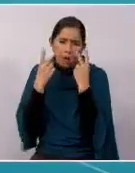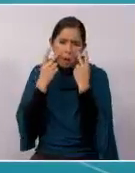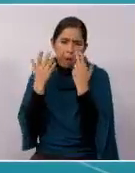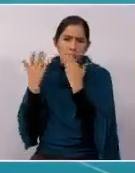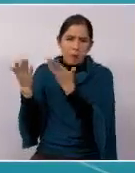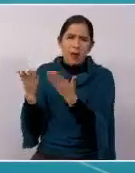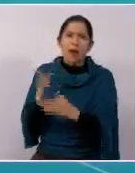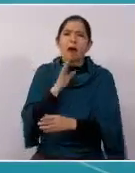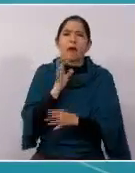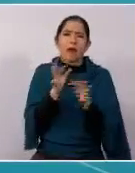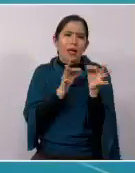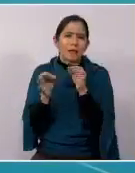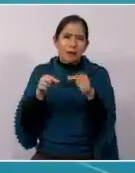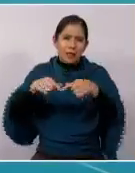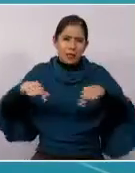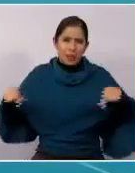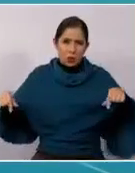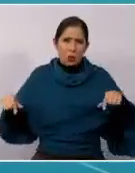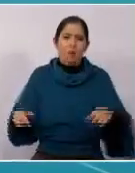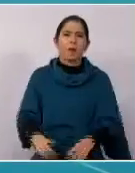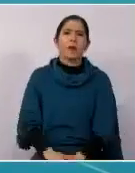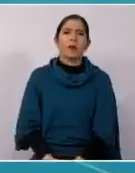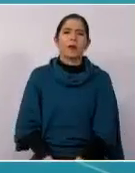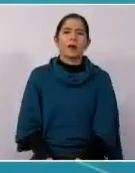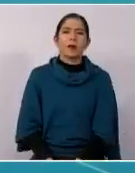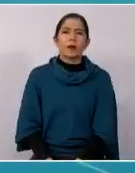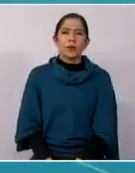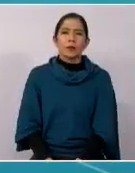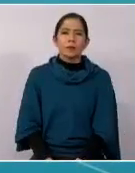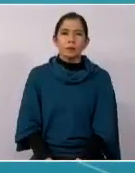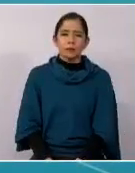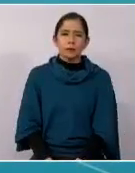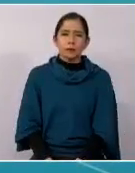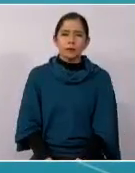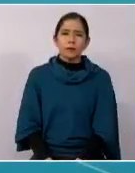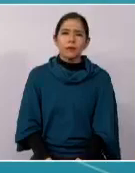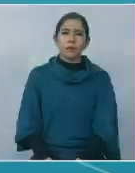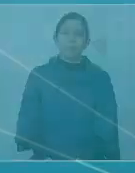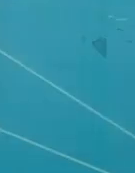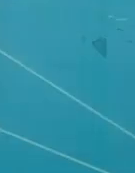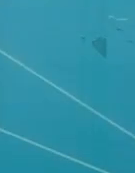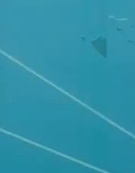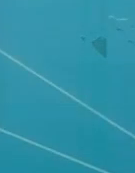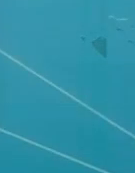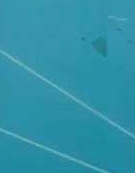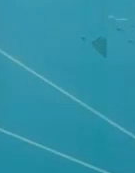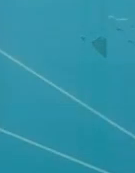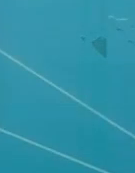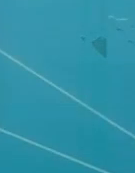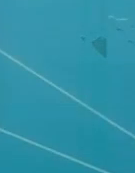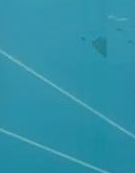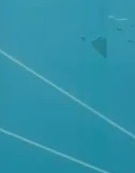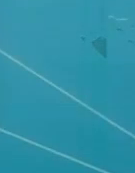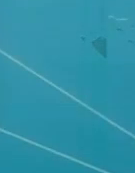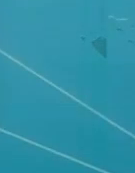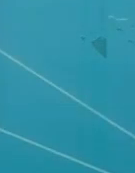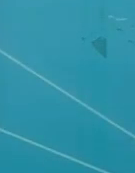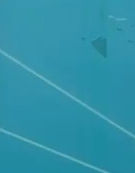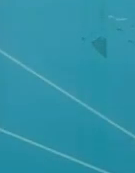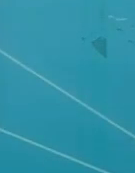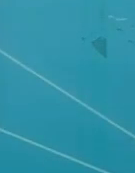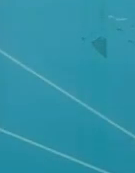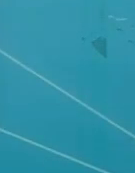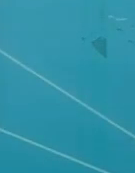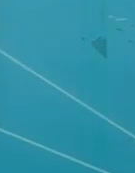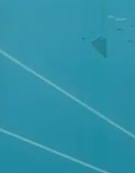Una más escuna, camachi escuna, que hay educación, carmanta pacha, chantapis, cosca chaspas, camachi escunaban, que hay distrita, carmanta pacha, chantapis, educación, huatoso,